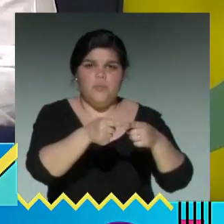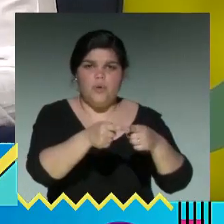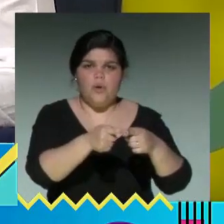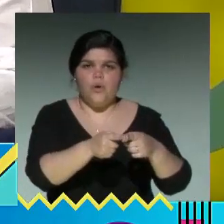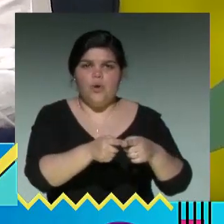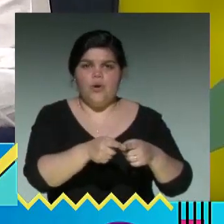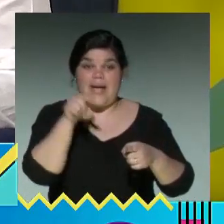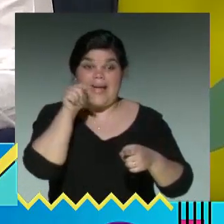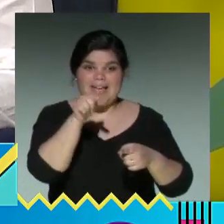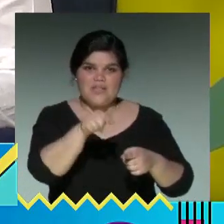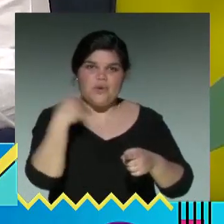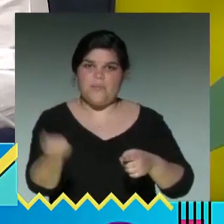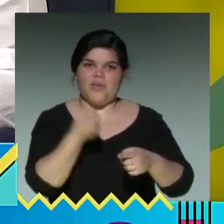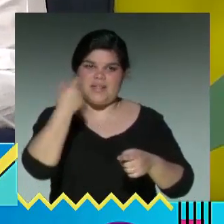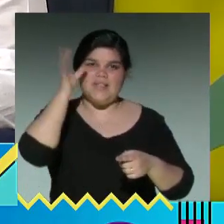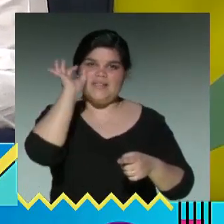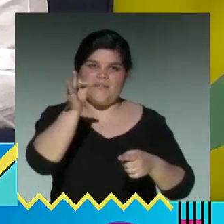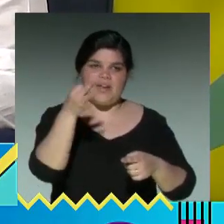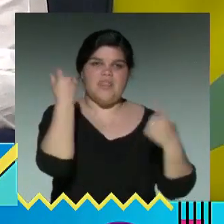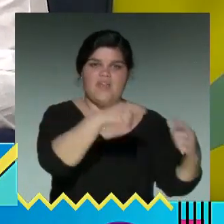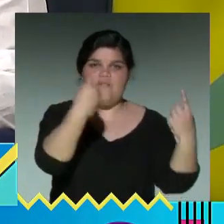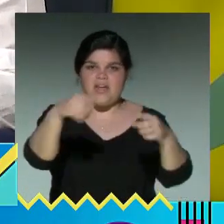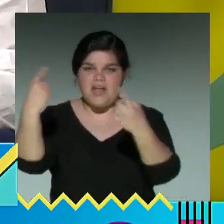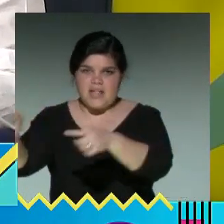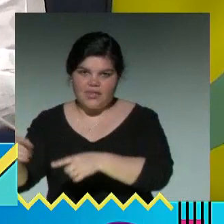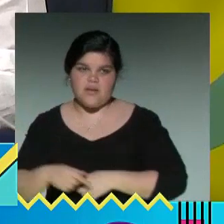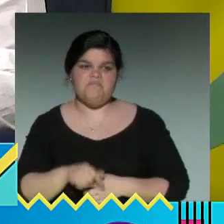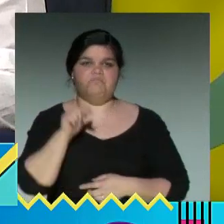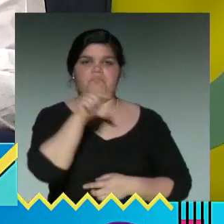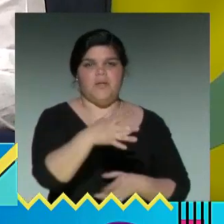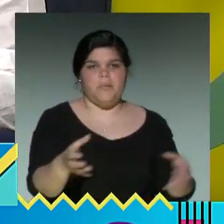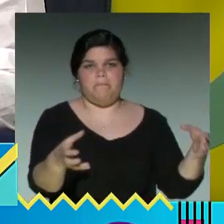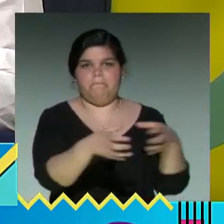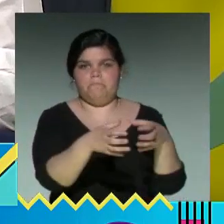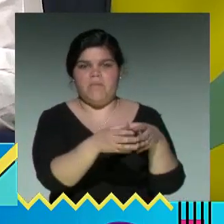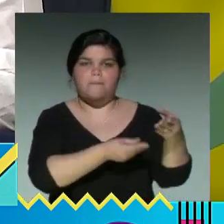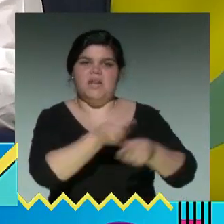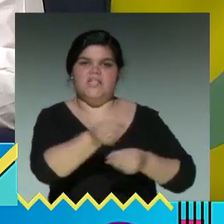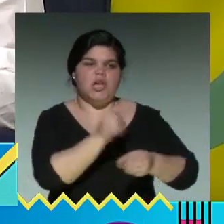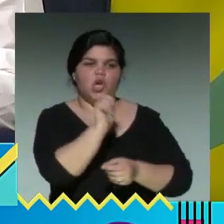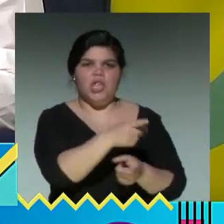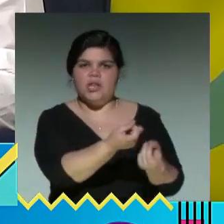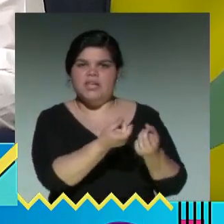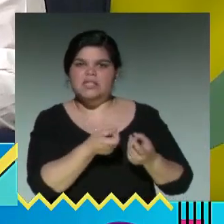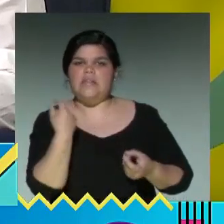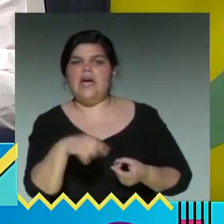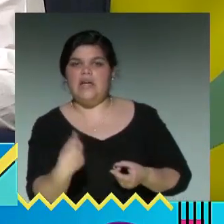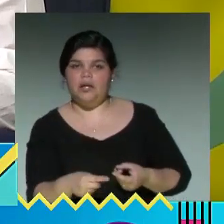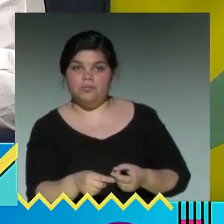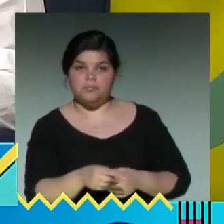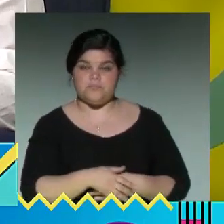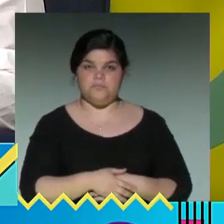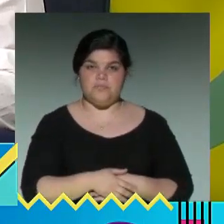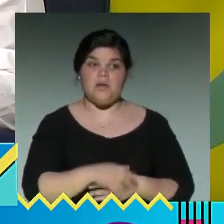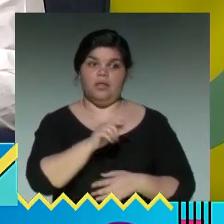Entonces, ahí creo que podemos diferenciar qué necesitan los empresarios, de alguna manera, para